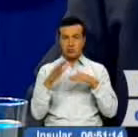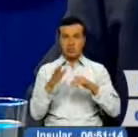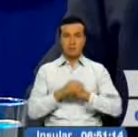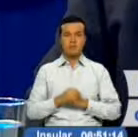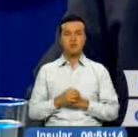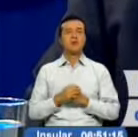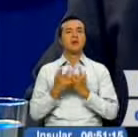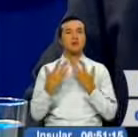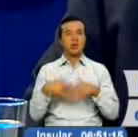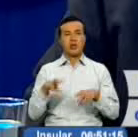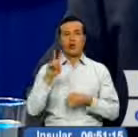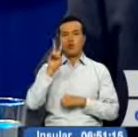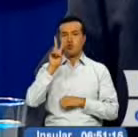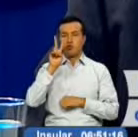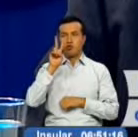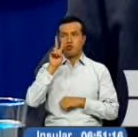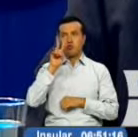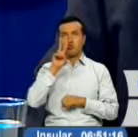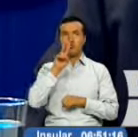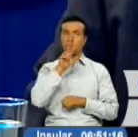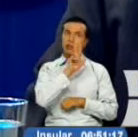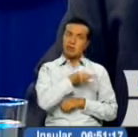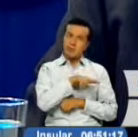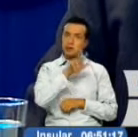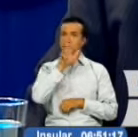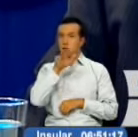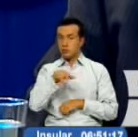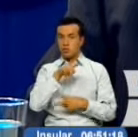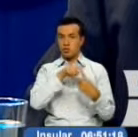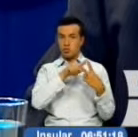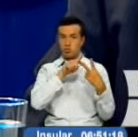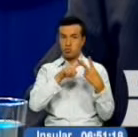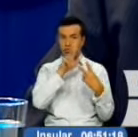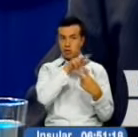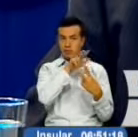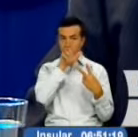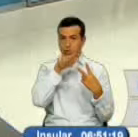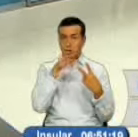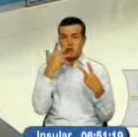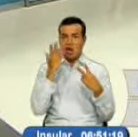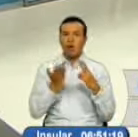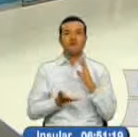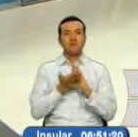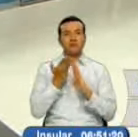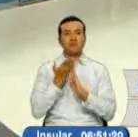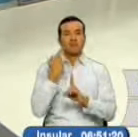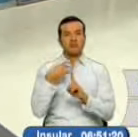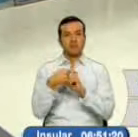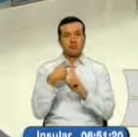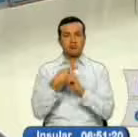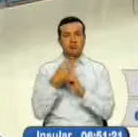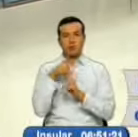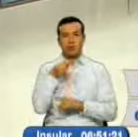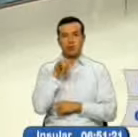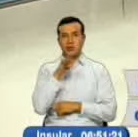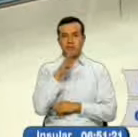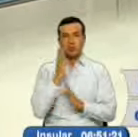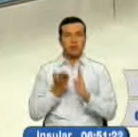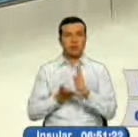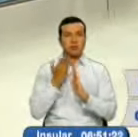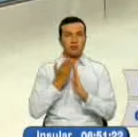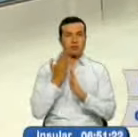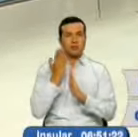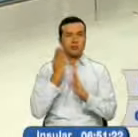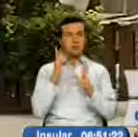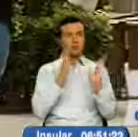hemos tenido dos trimestres en los que vemos tasas de crecimiento positivas del Producto Interno Bruto medido respecto